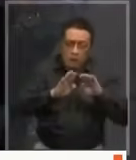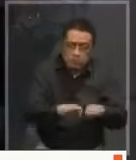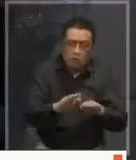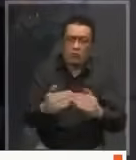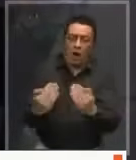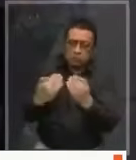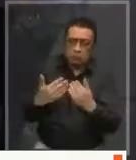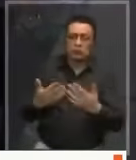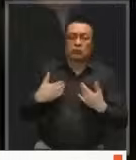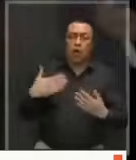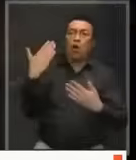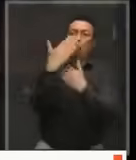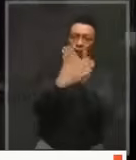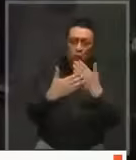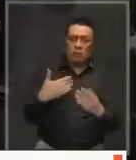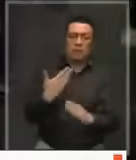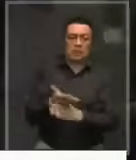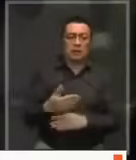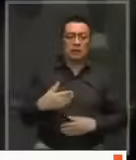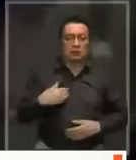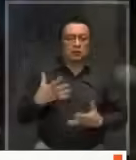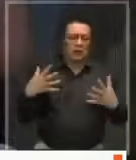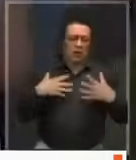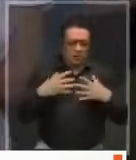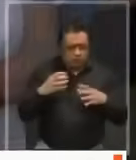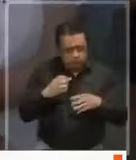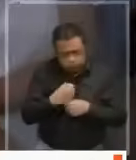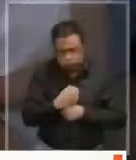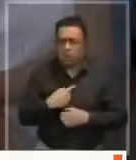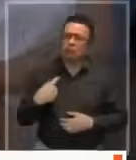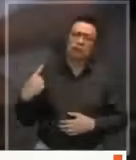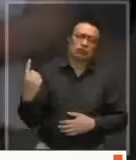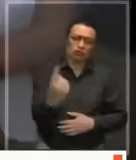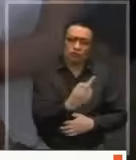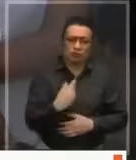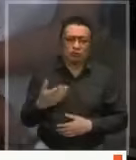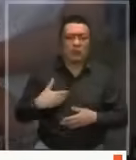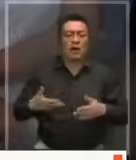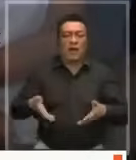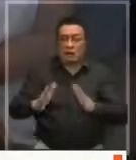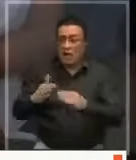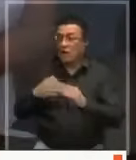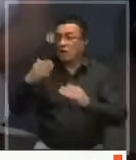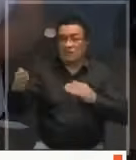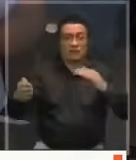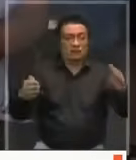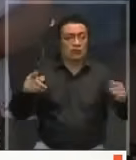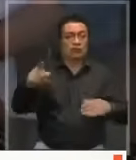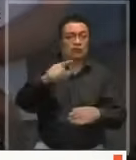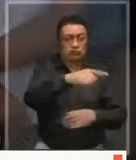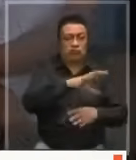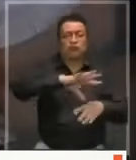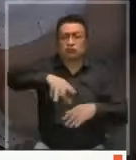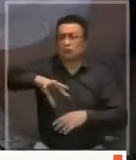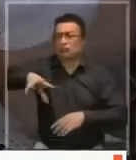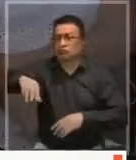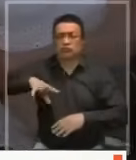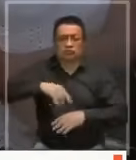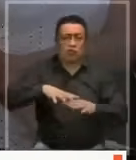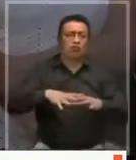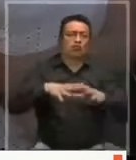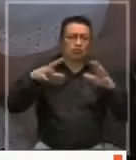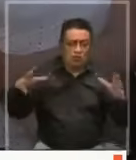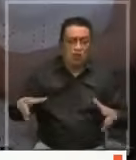pedir que nos cuiden. Estamos choqueados todos, realmente hemos tenido en las calles vecinas ya hace tiempo problemas de robos,